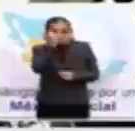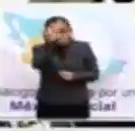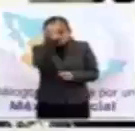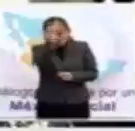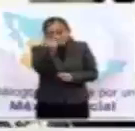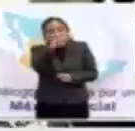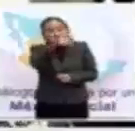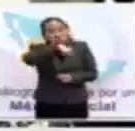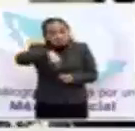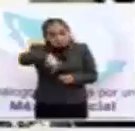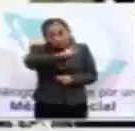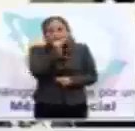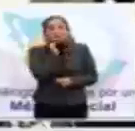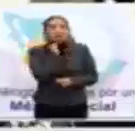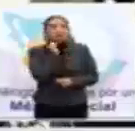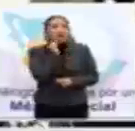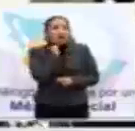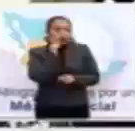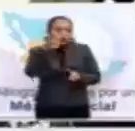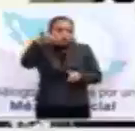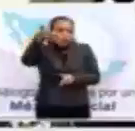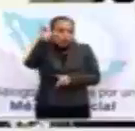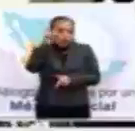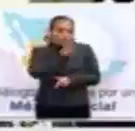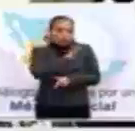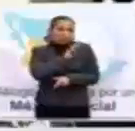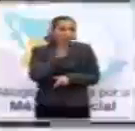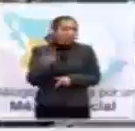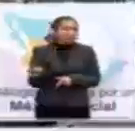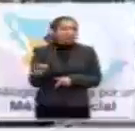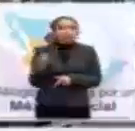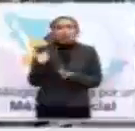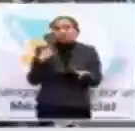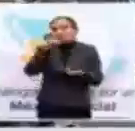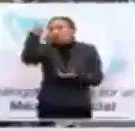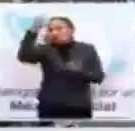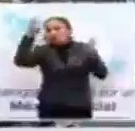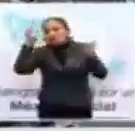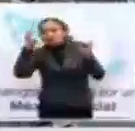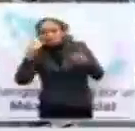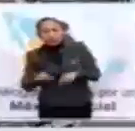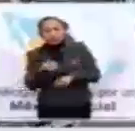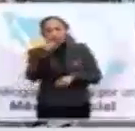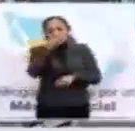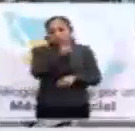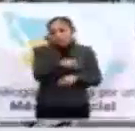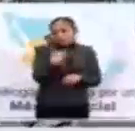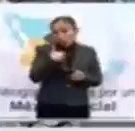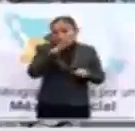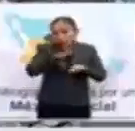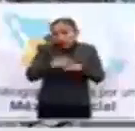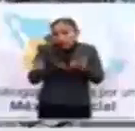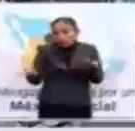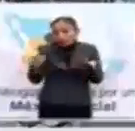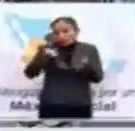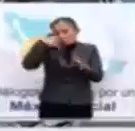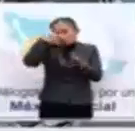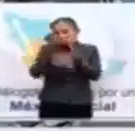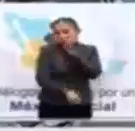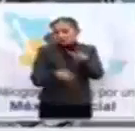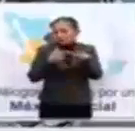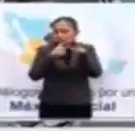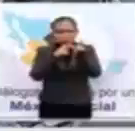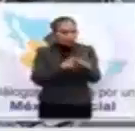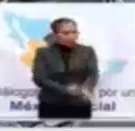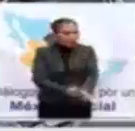iniciativa que ha tenido el Senado y ojalá pudiéramos sobre otros temas y sobre estos mismos o más especializados